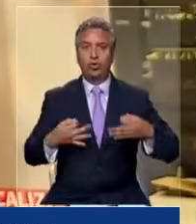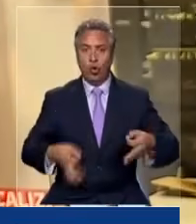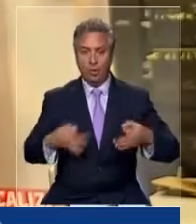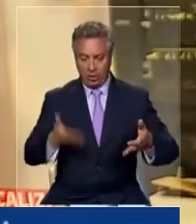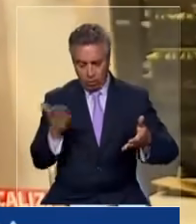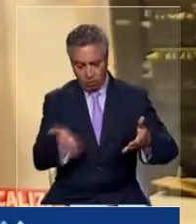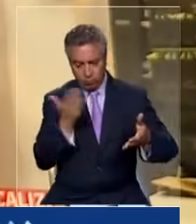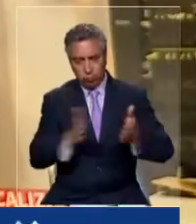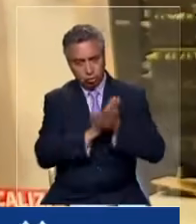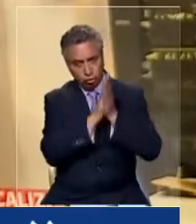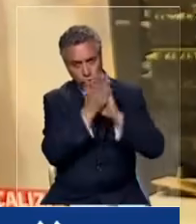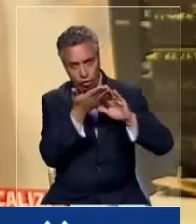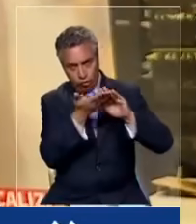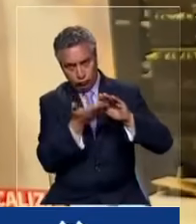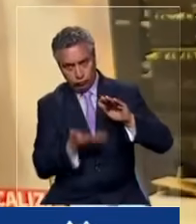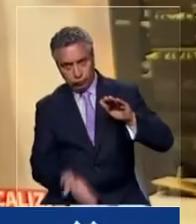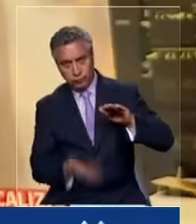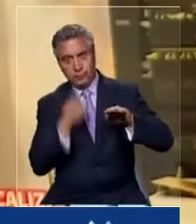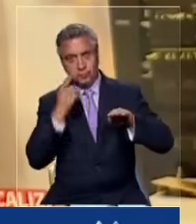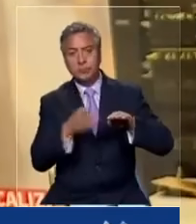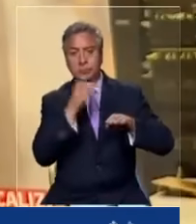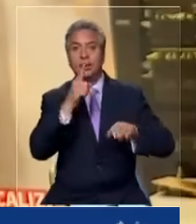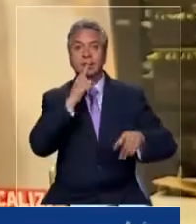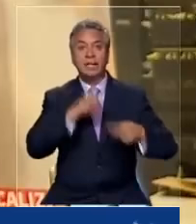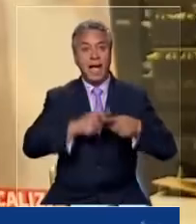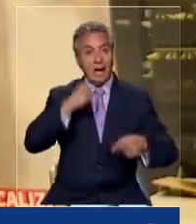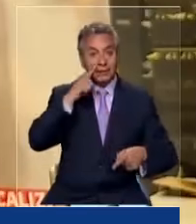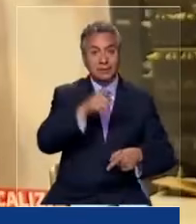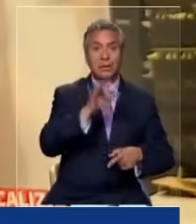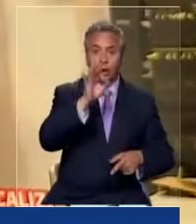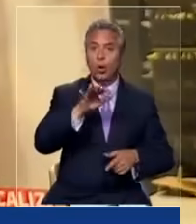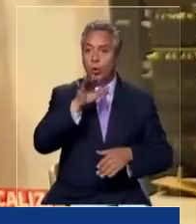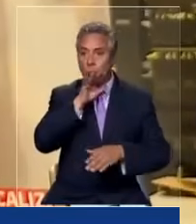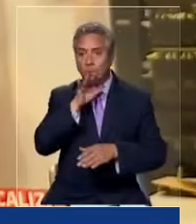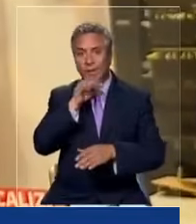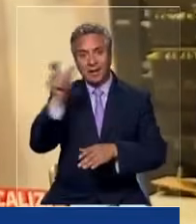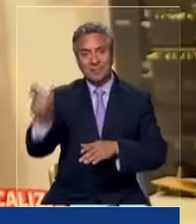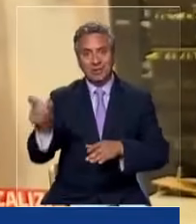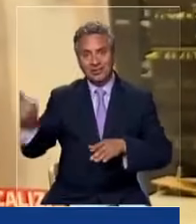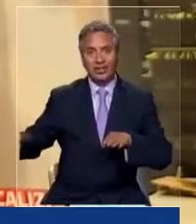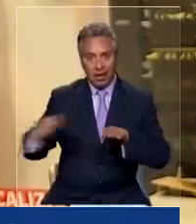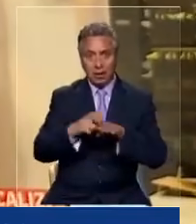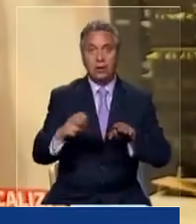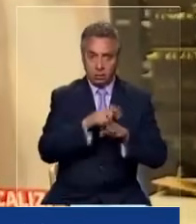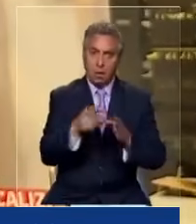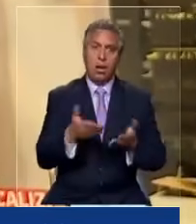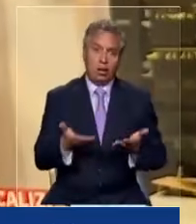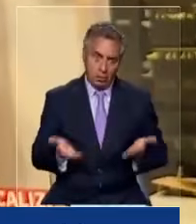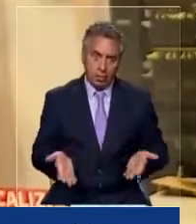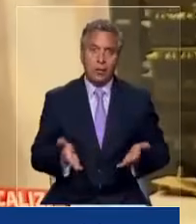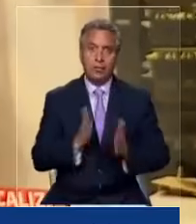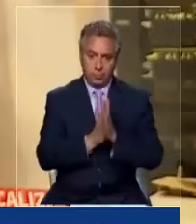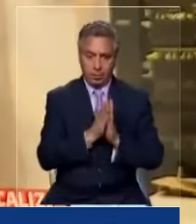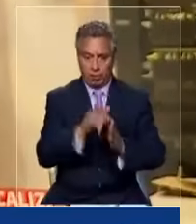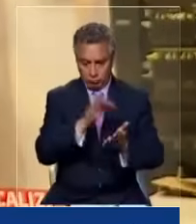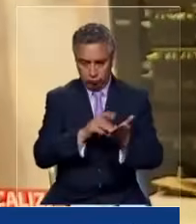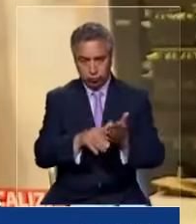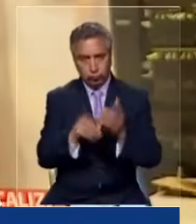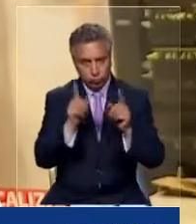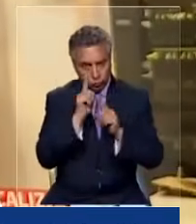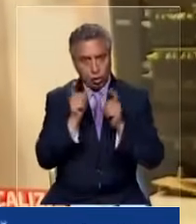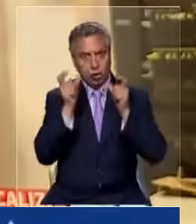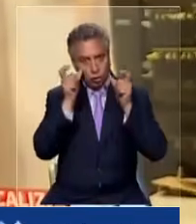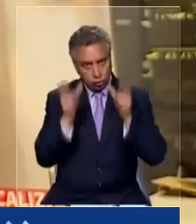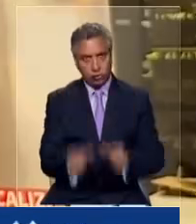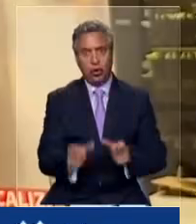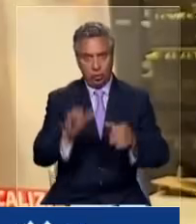de todo su contenido, porque tanto taxistas como usuarios en general están esperando que estas aplicaciones se puedan regular